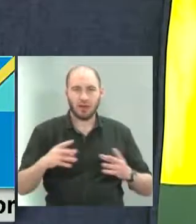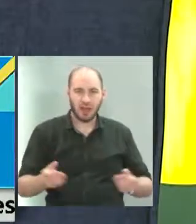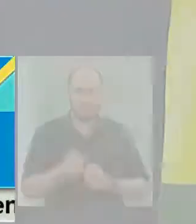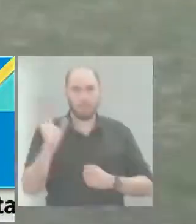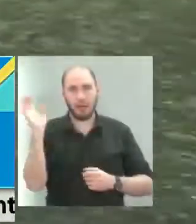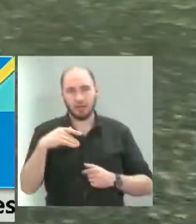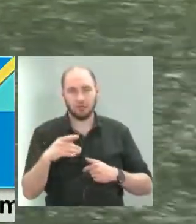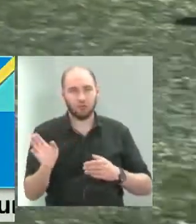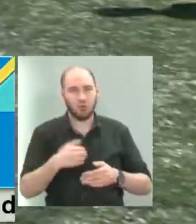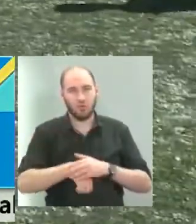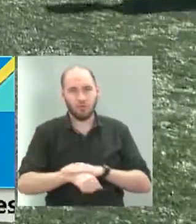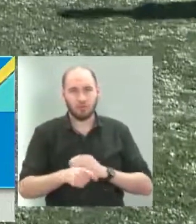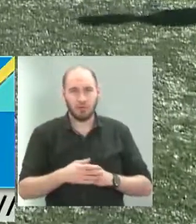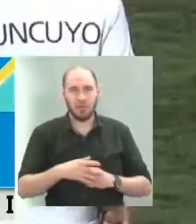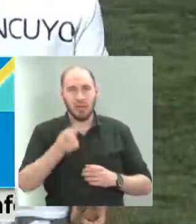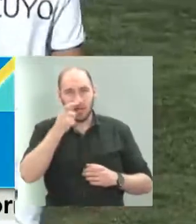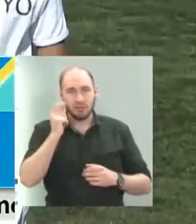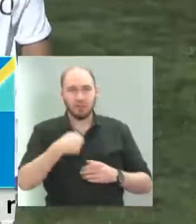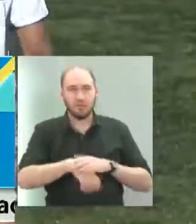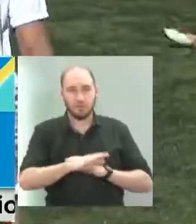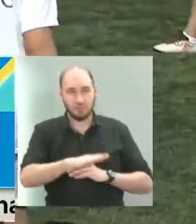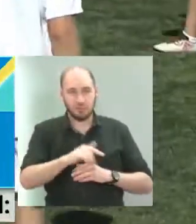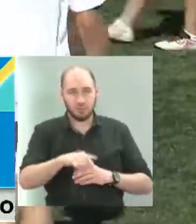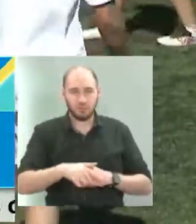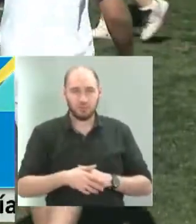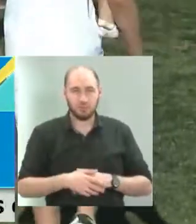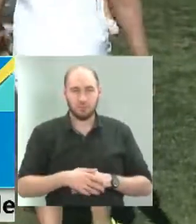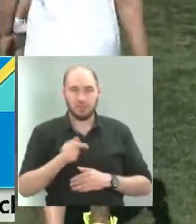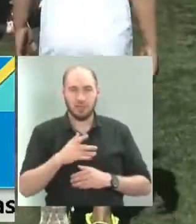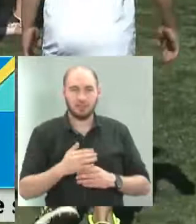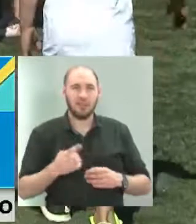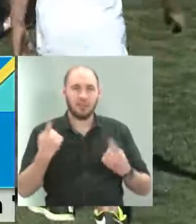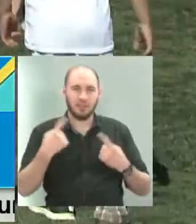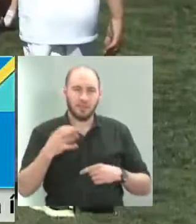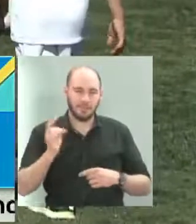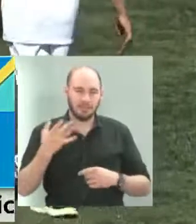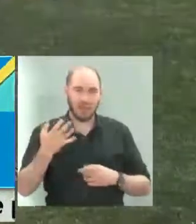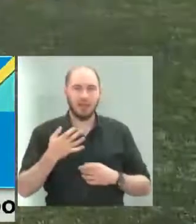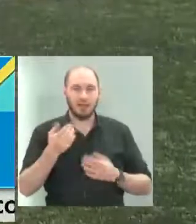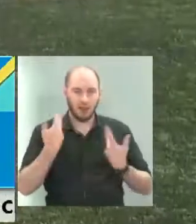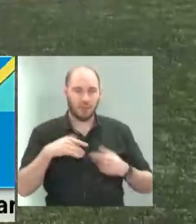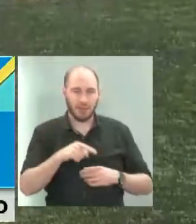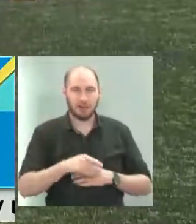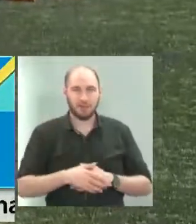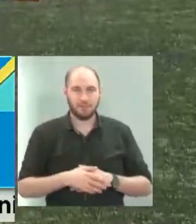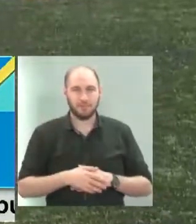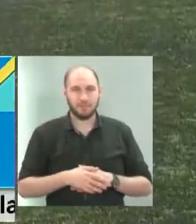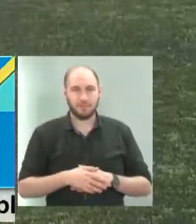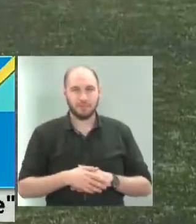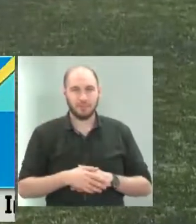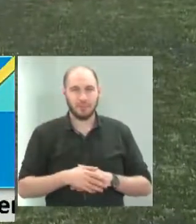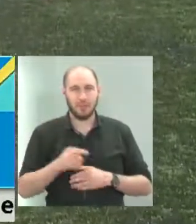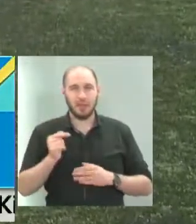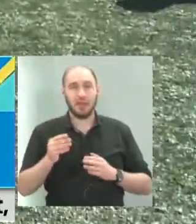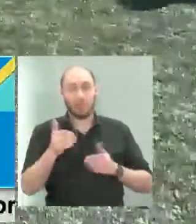básquet, todos somos futboleros. Y la experiencia del fútbol para un chico es inigualable. Y es normal que así sea. Entró en